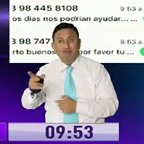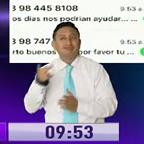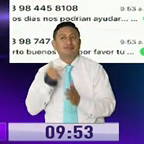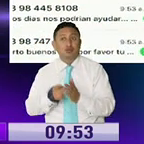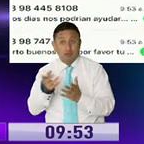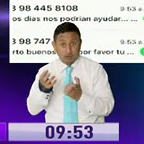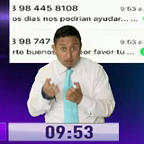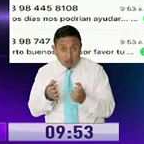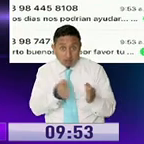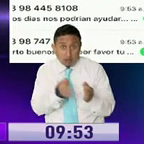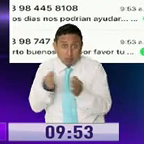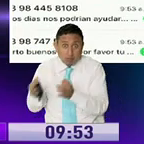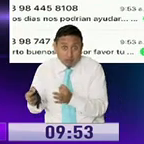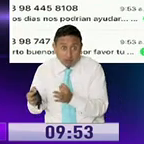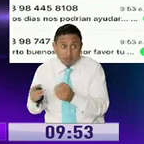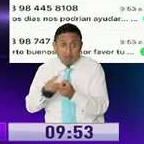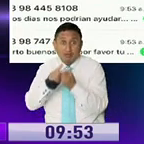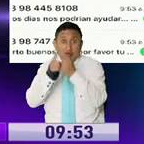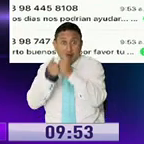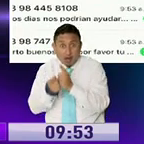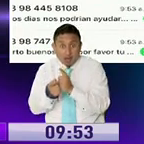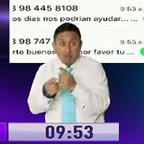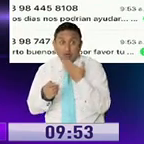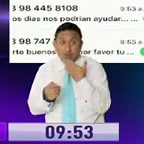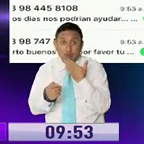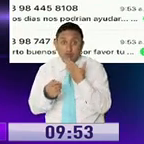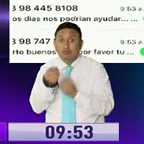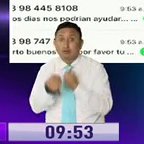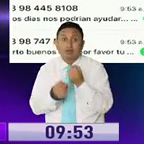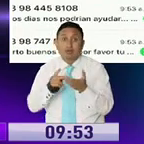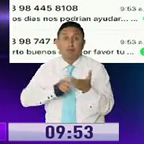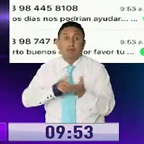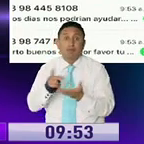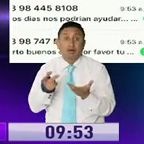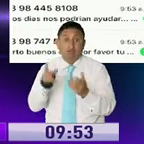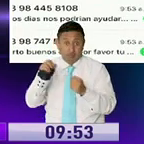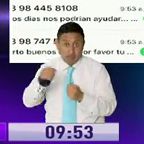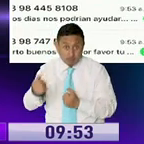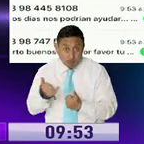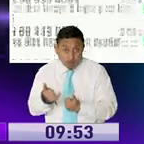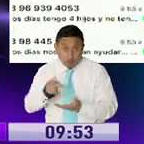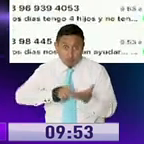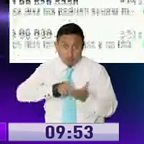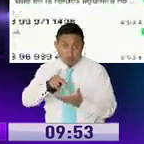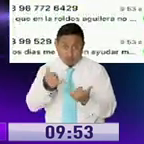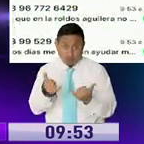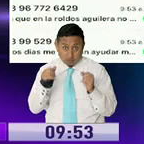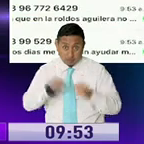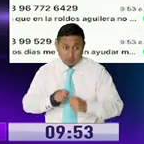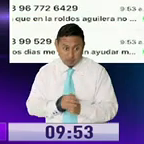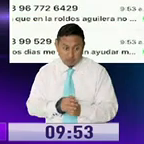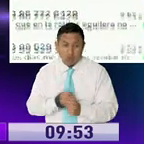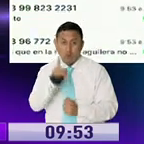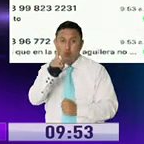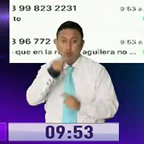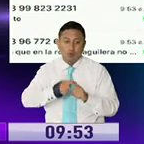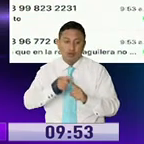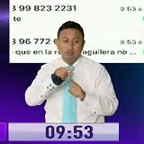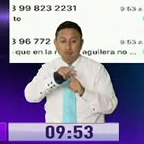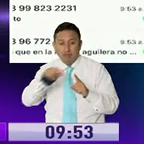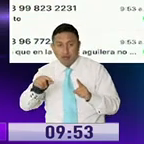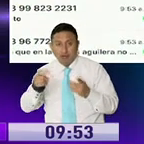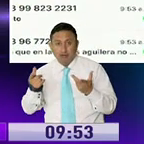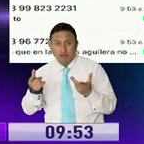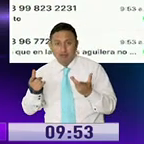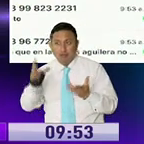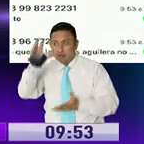quiere que se le refinancie, quiere, cómo quiere hacer su pago, tiene para pagar este momento, una parte, pero no tampoco